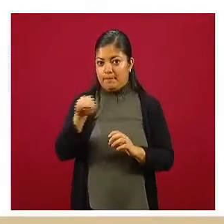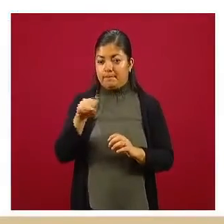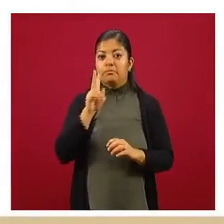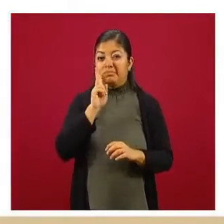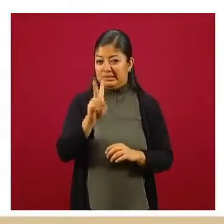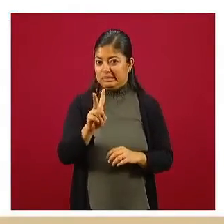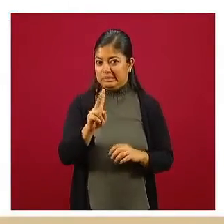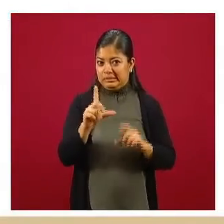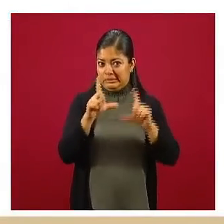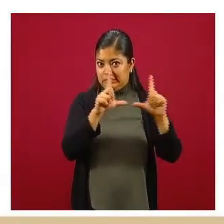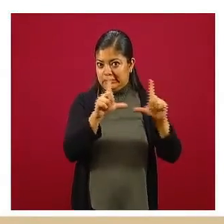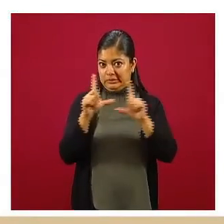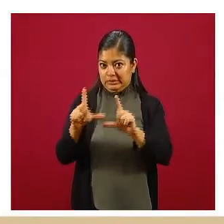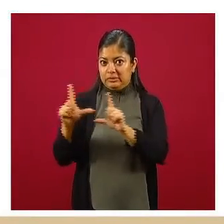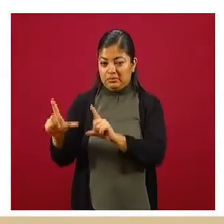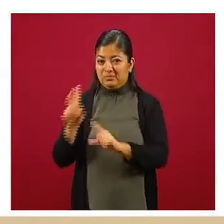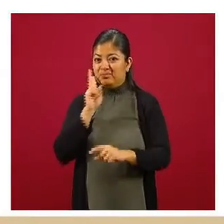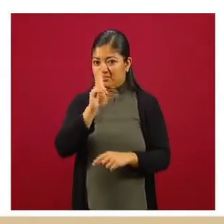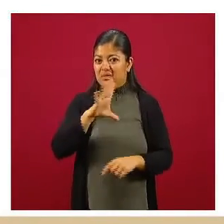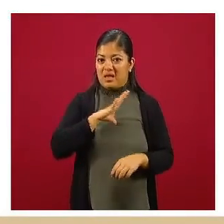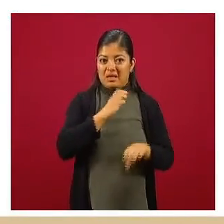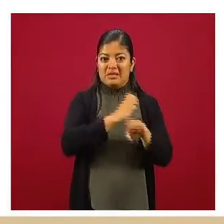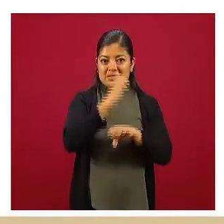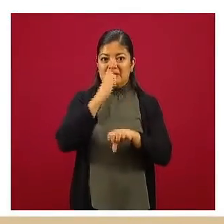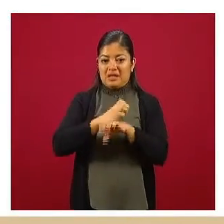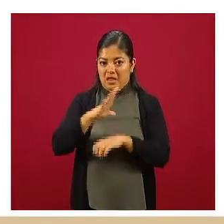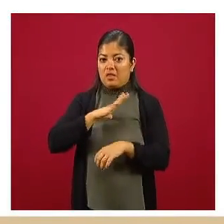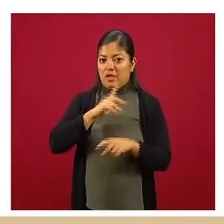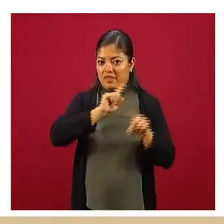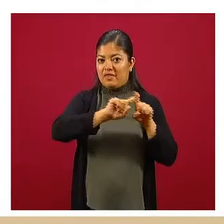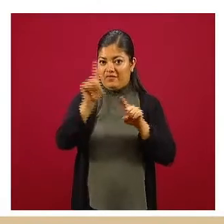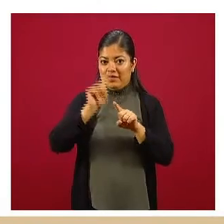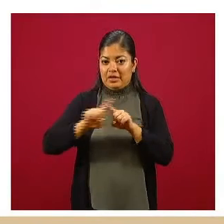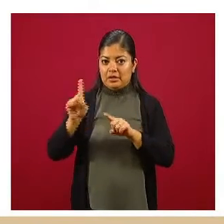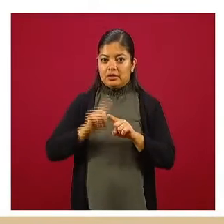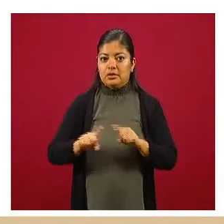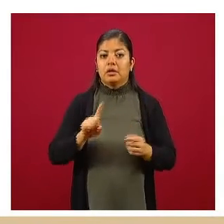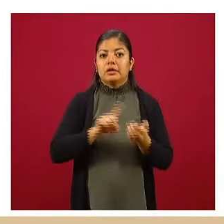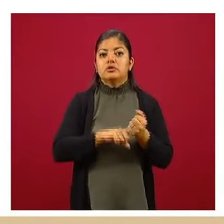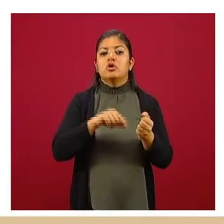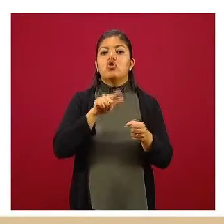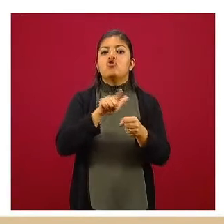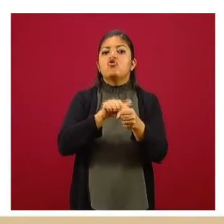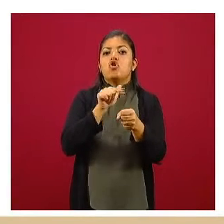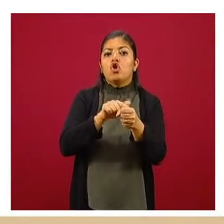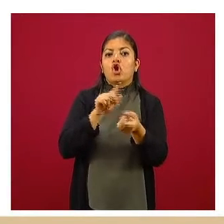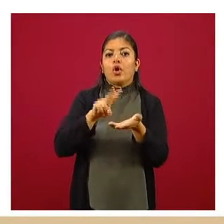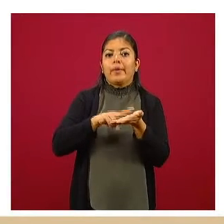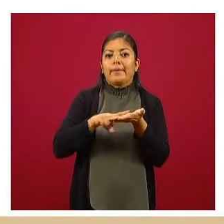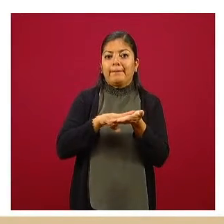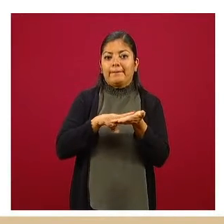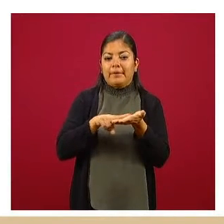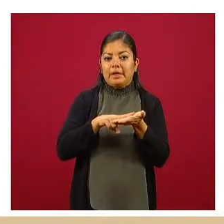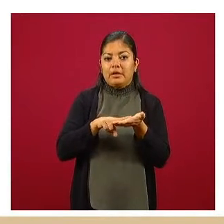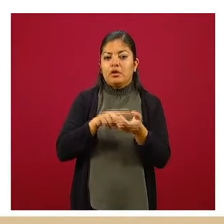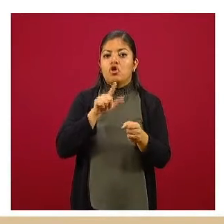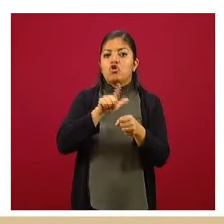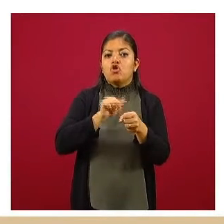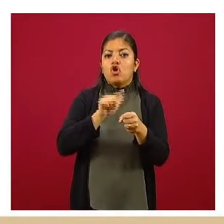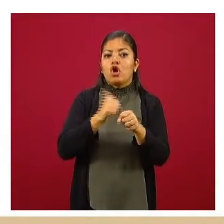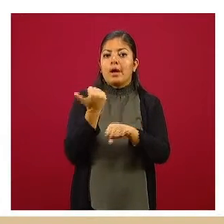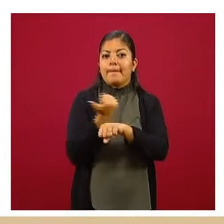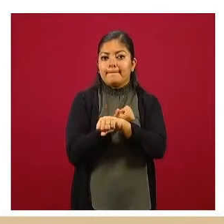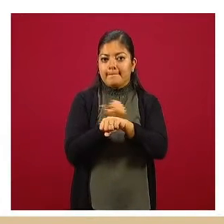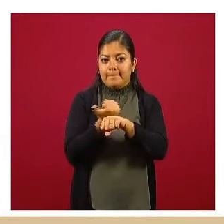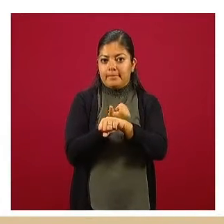insisto, en varios estados de la República están presentes y aquí se ven en color verde, en color amarillo